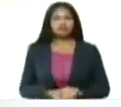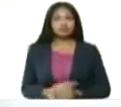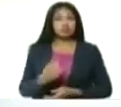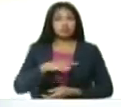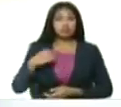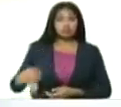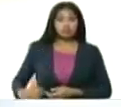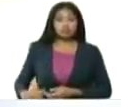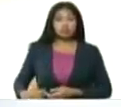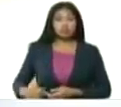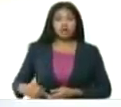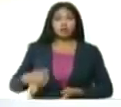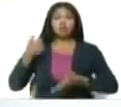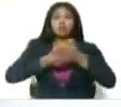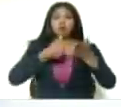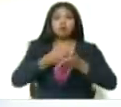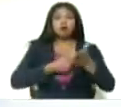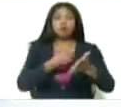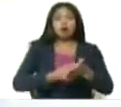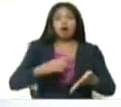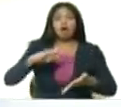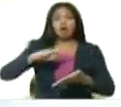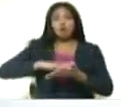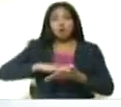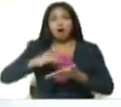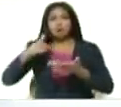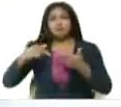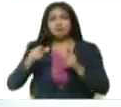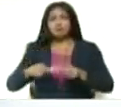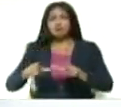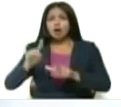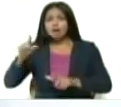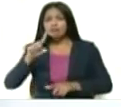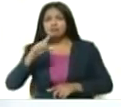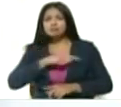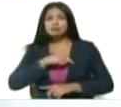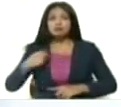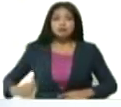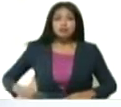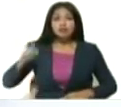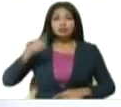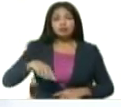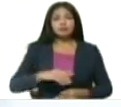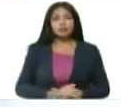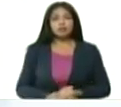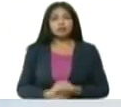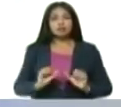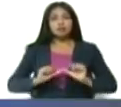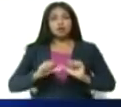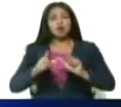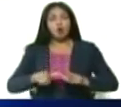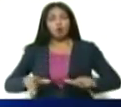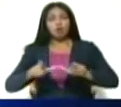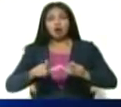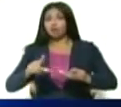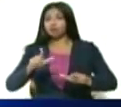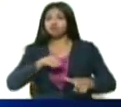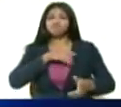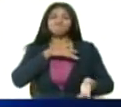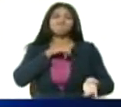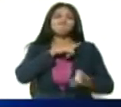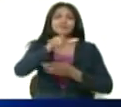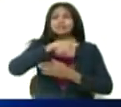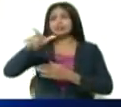solo combatió en Wuhan, en Hubei. China no solo se quedó en su territorio. China ha salido al